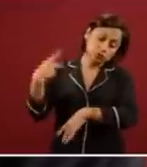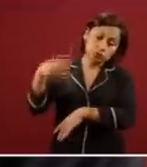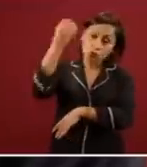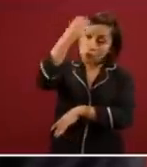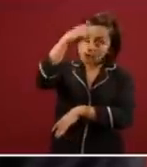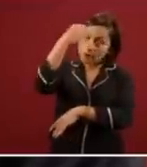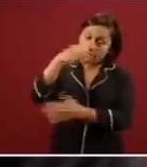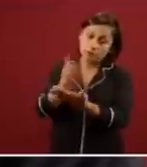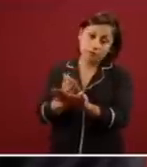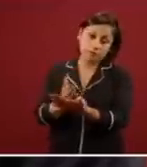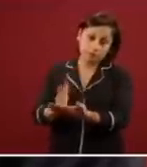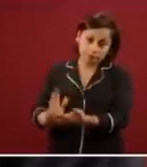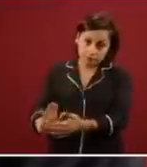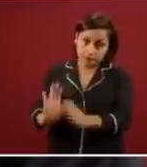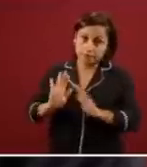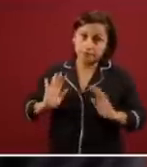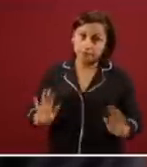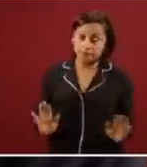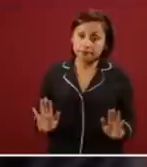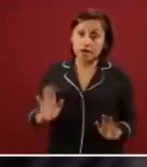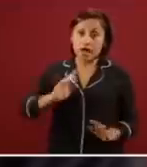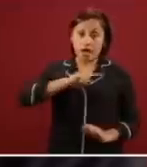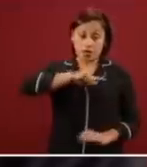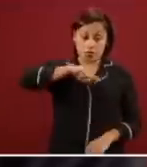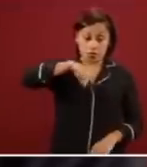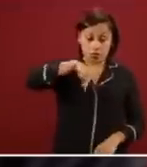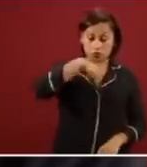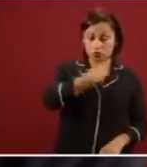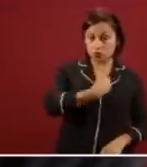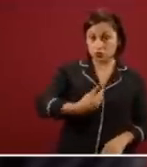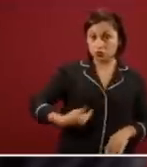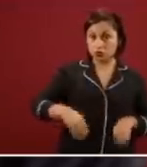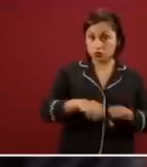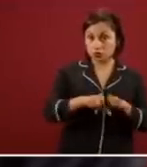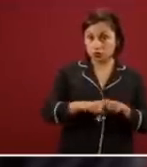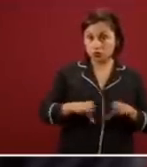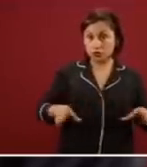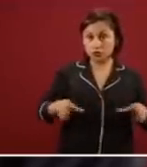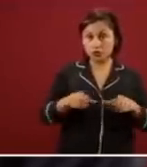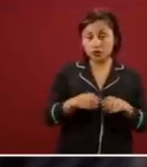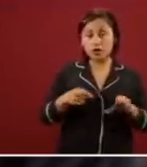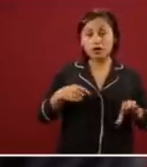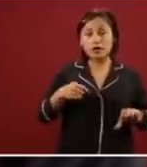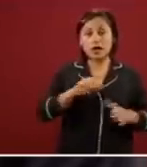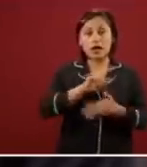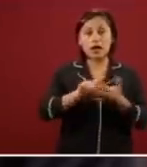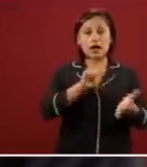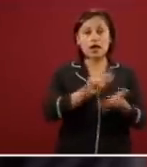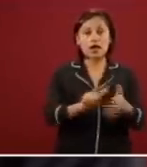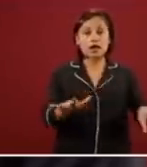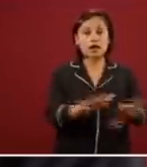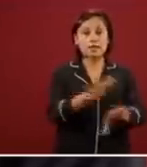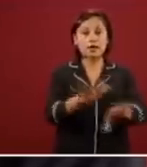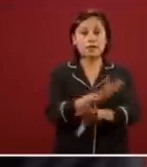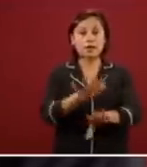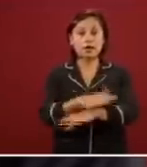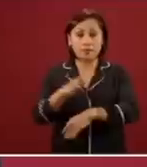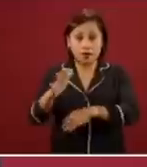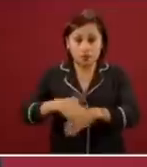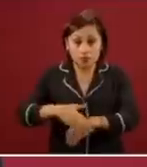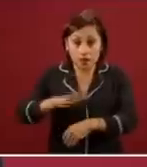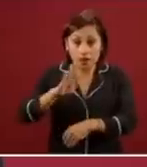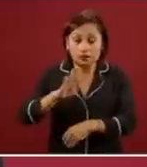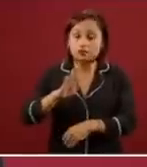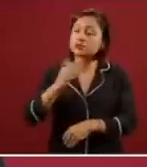Nosotros ya no queremos hacer modificaciones legales. O sea, consideramos que